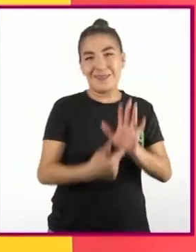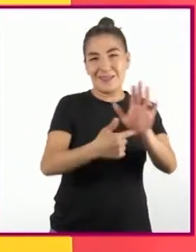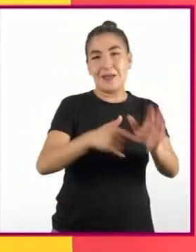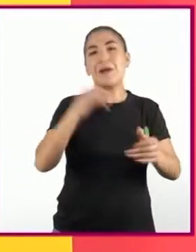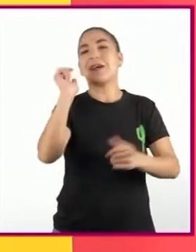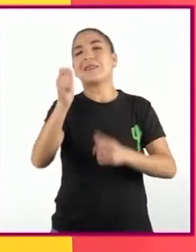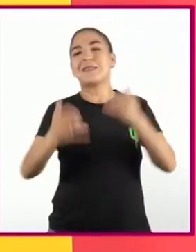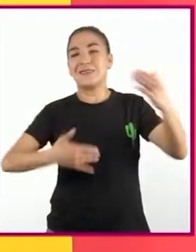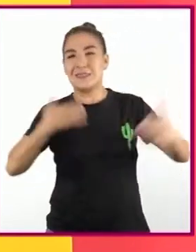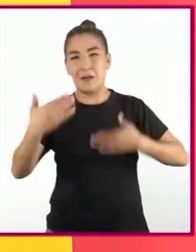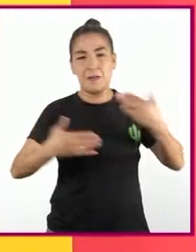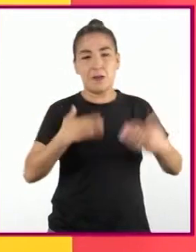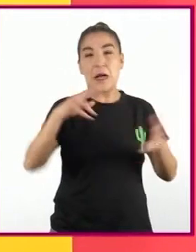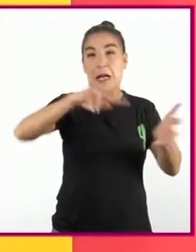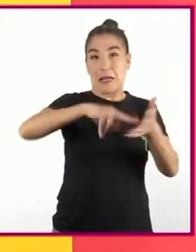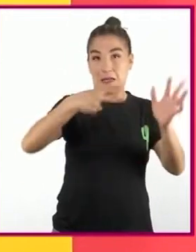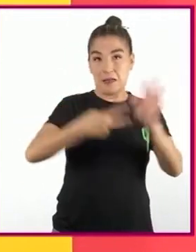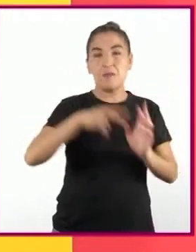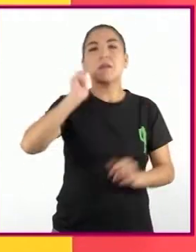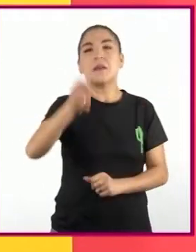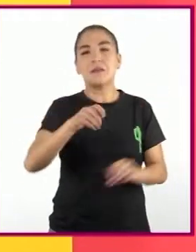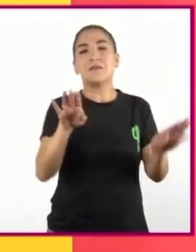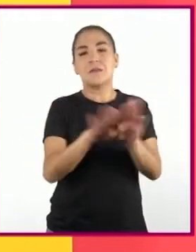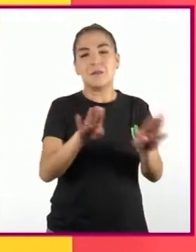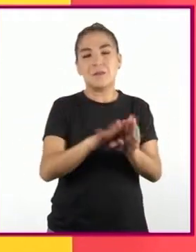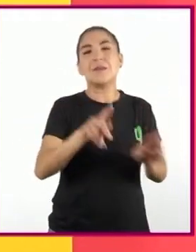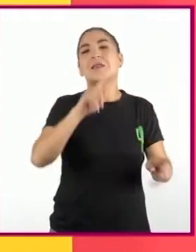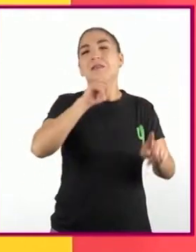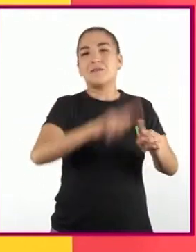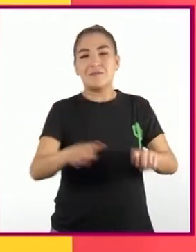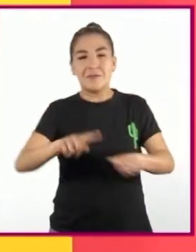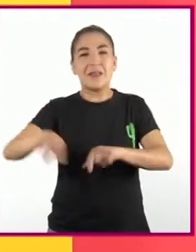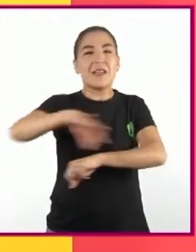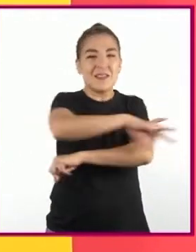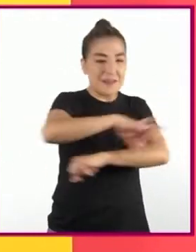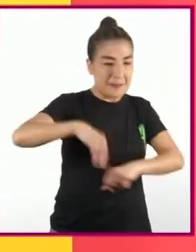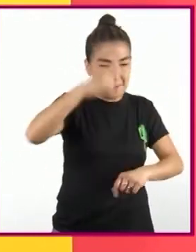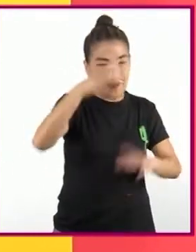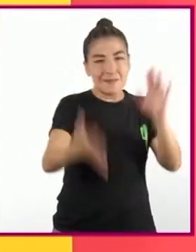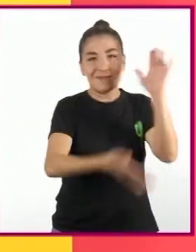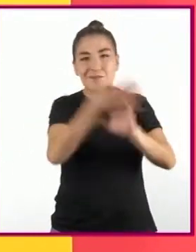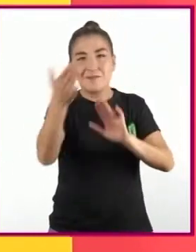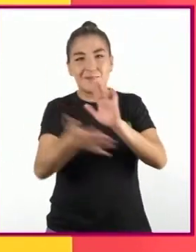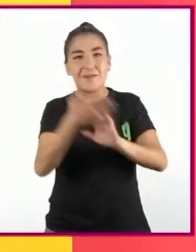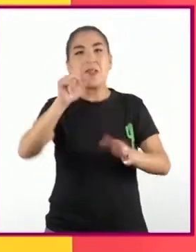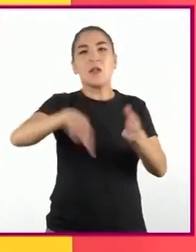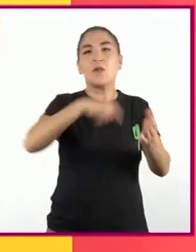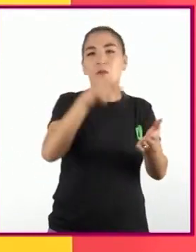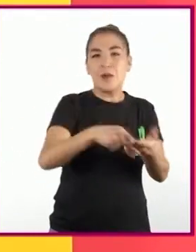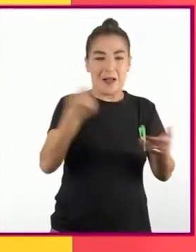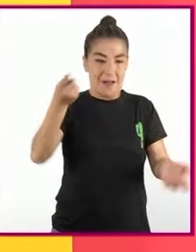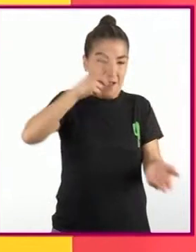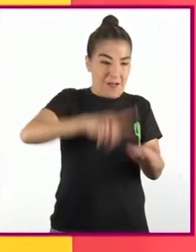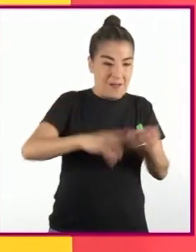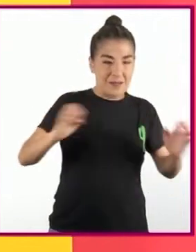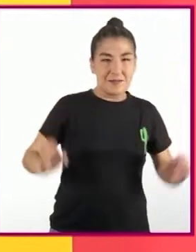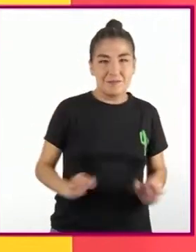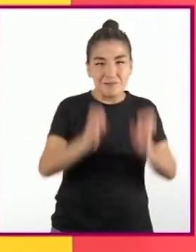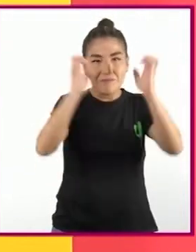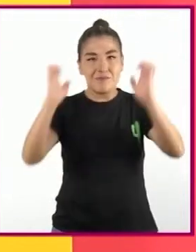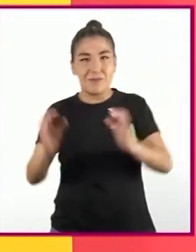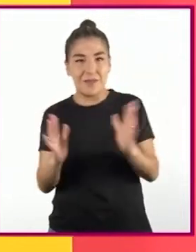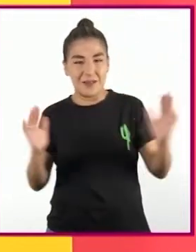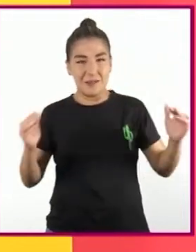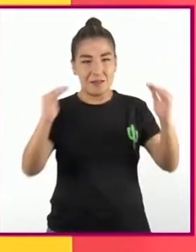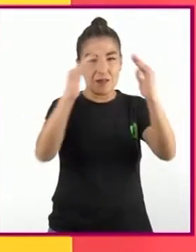En la arquitectura se difunden las salas hipóstilas que posibilitan la construcción de amplios espacios interiores, además del uso